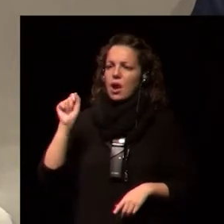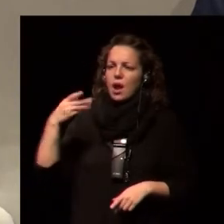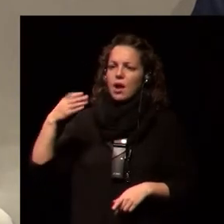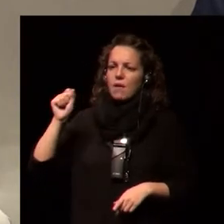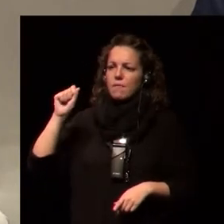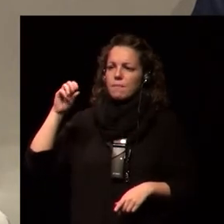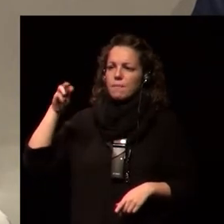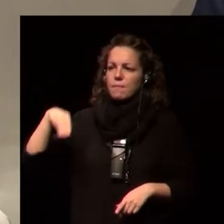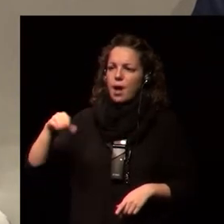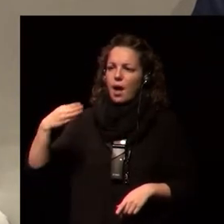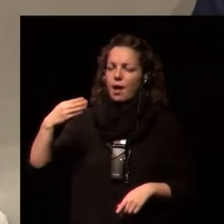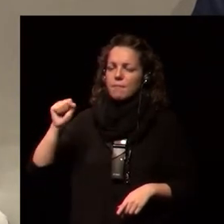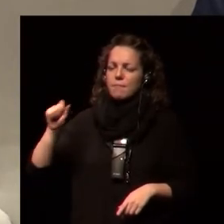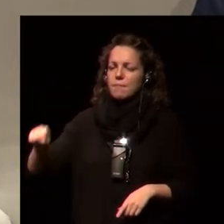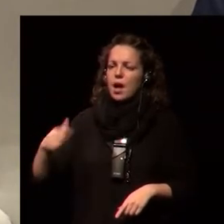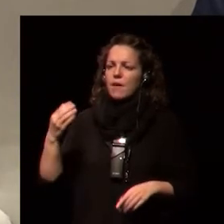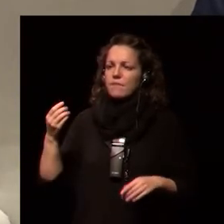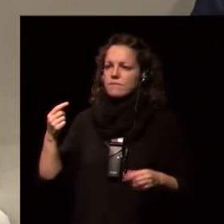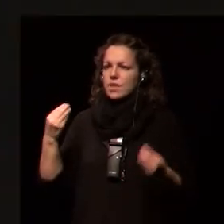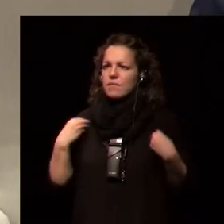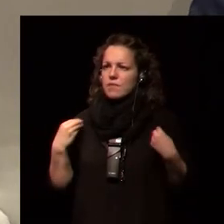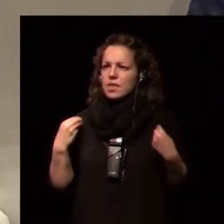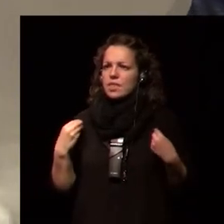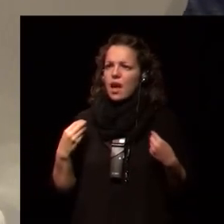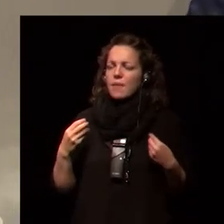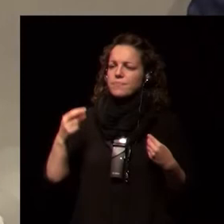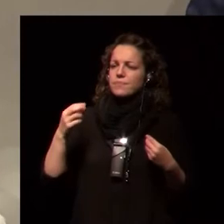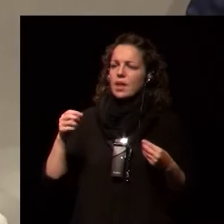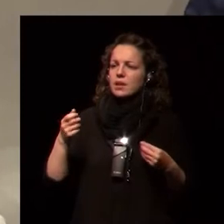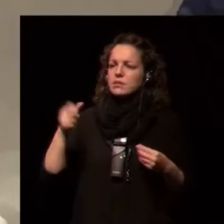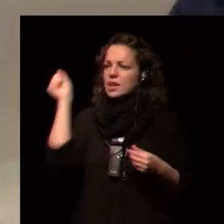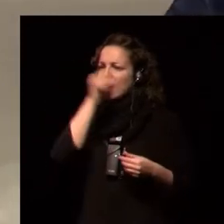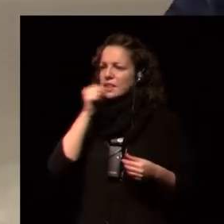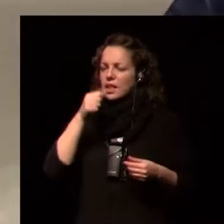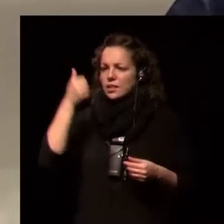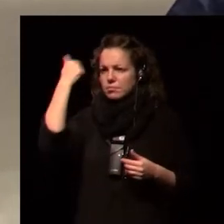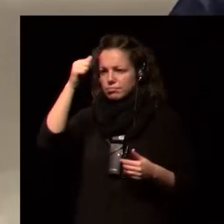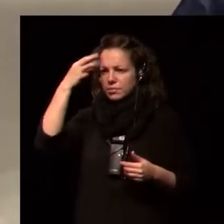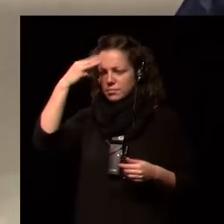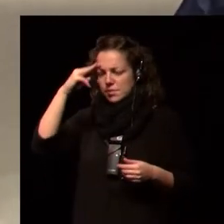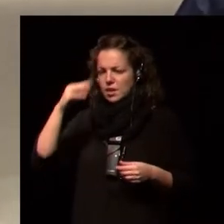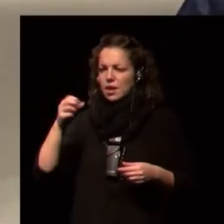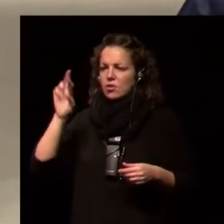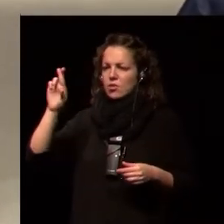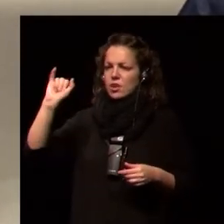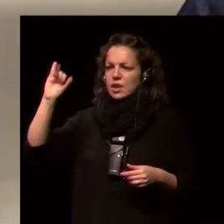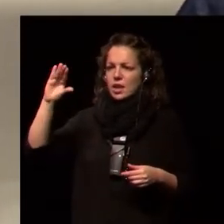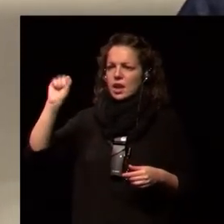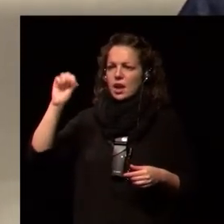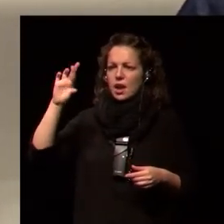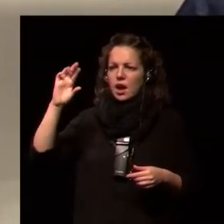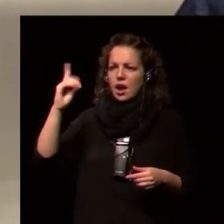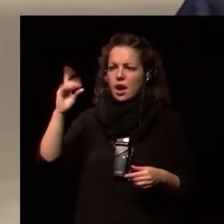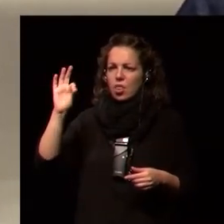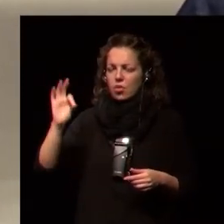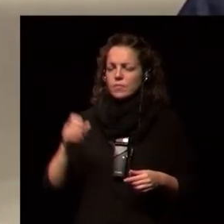vida de Richie Valens, Ricardo Valenzuela, un cantante mexicano. Tras